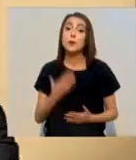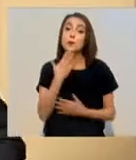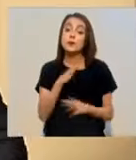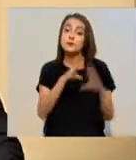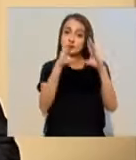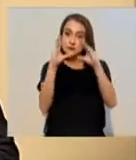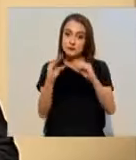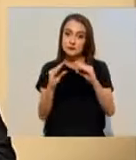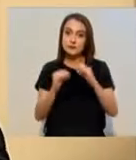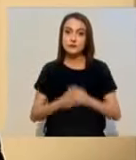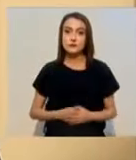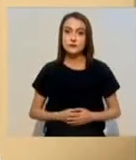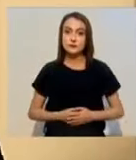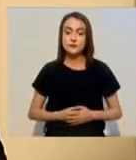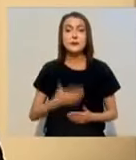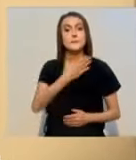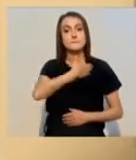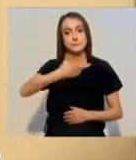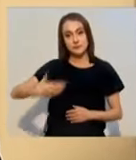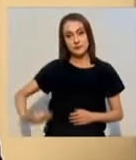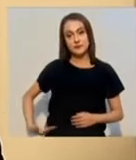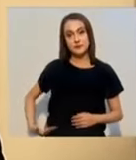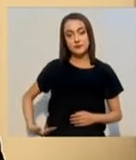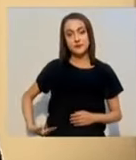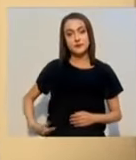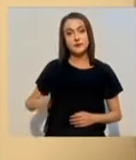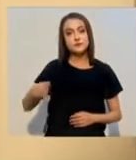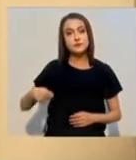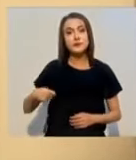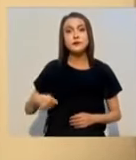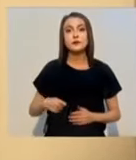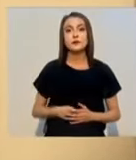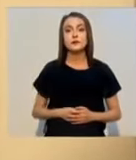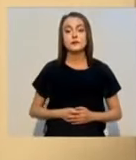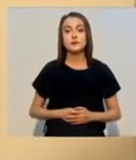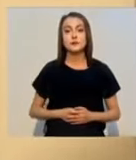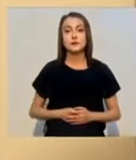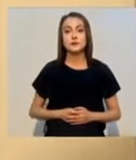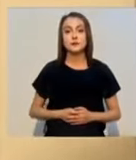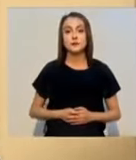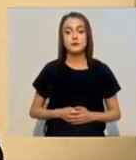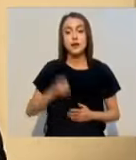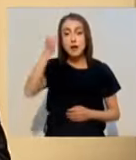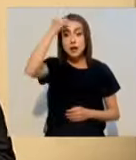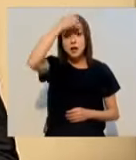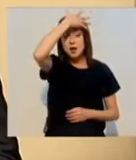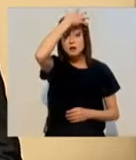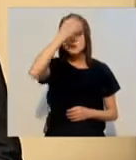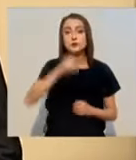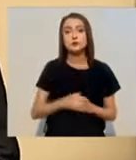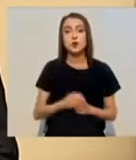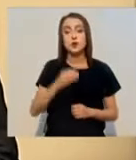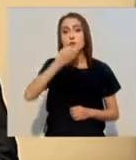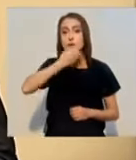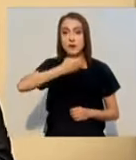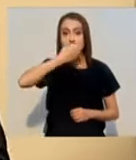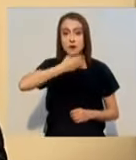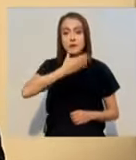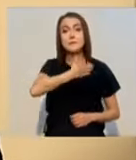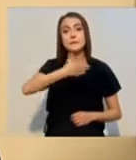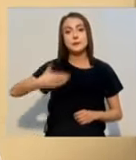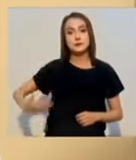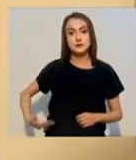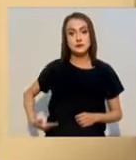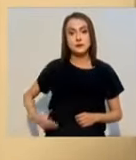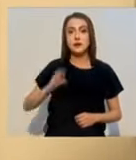Muy buenas tardes, señor presidente de la República, don Carlos Alvarado, don Román Macaya,